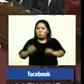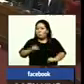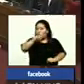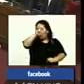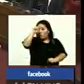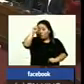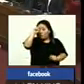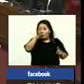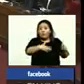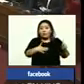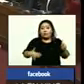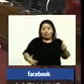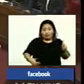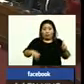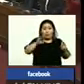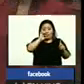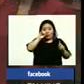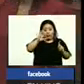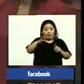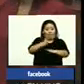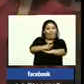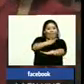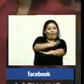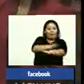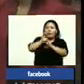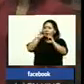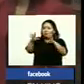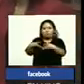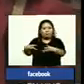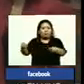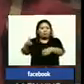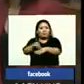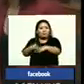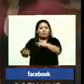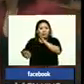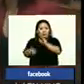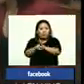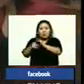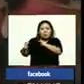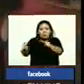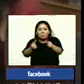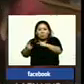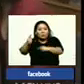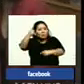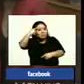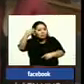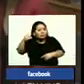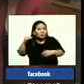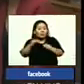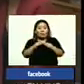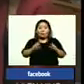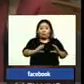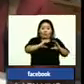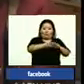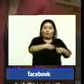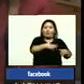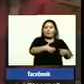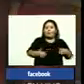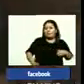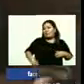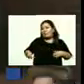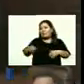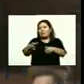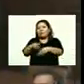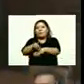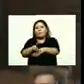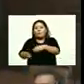después de que el mandatario anunciara horas antes la disolución de la Cámara en medio de una crisis entre el órgano ejecutivo y el legislativo. La